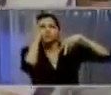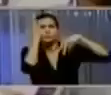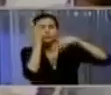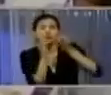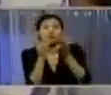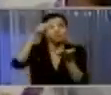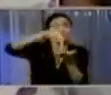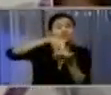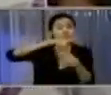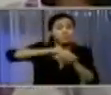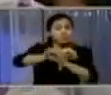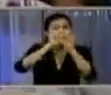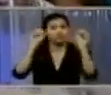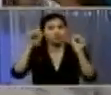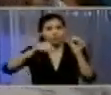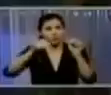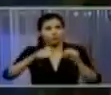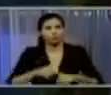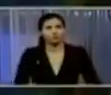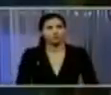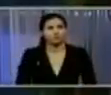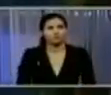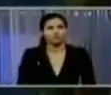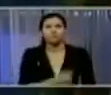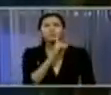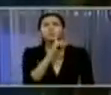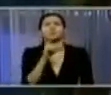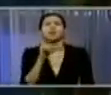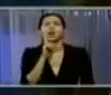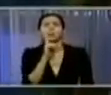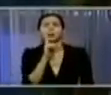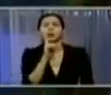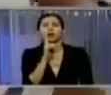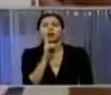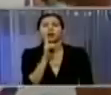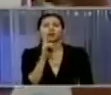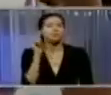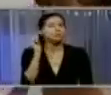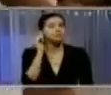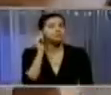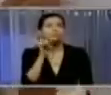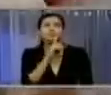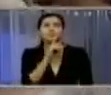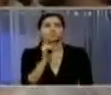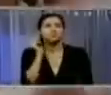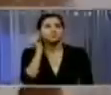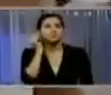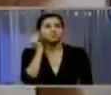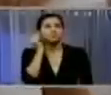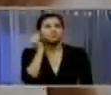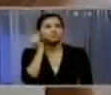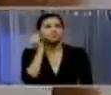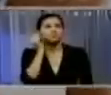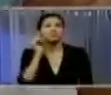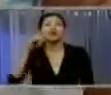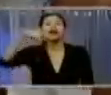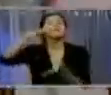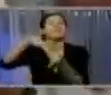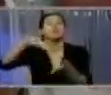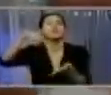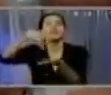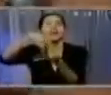hoy. ¿Cómo te llamas? Carabobo. Un aplauso para Carabobo, pues, y la